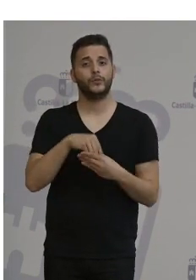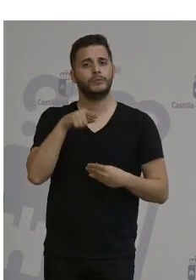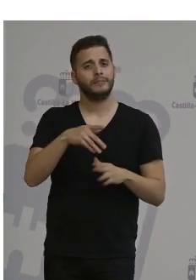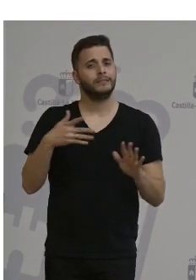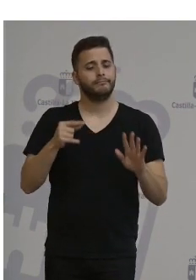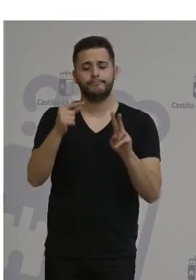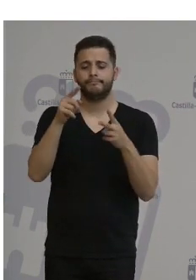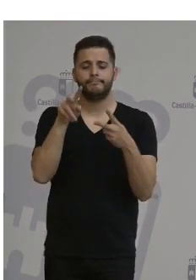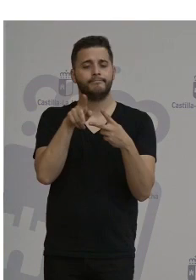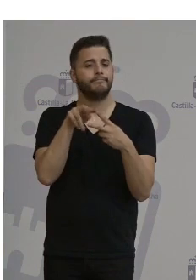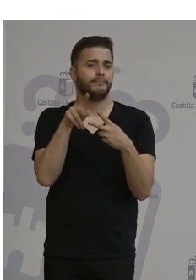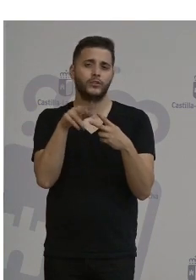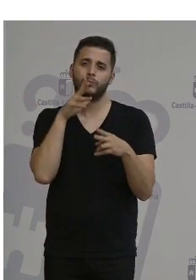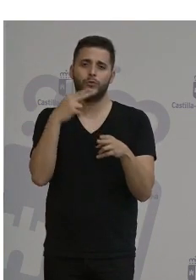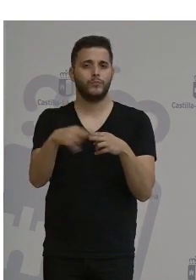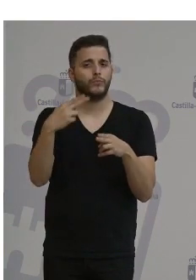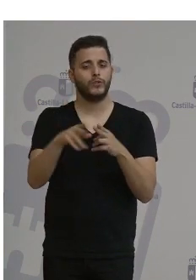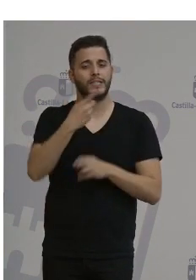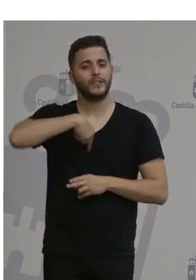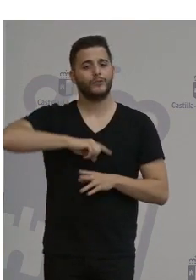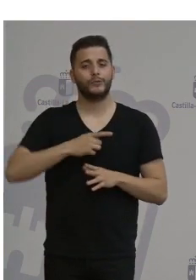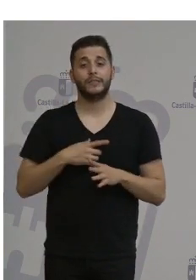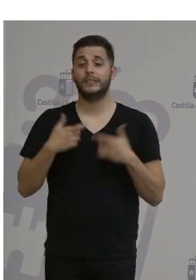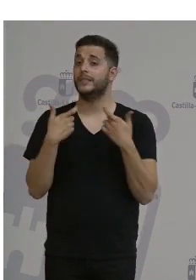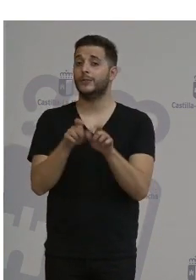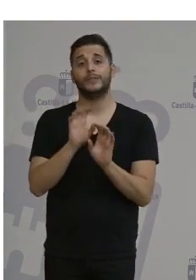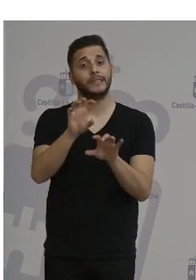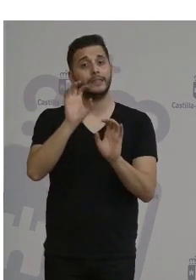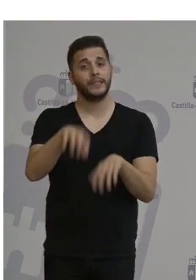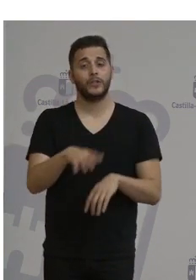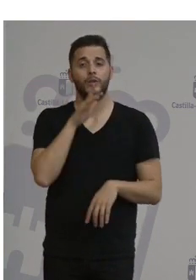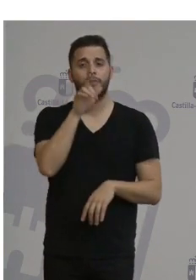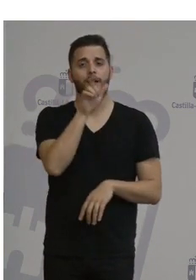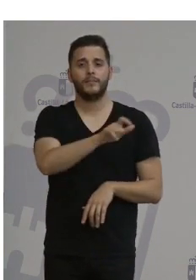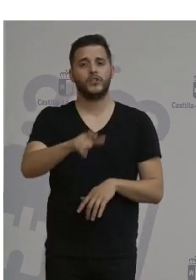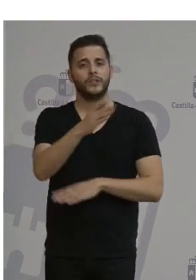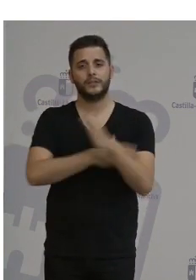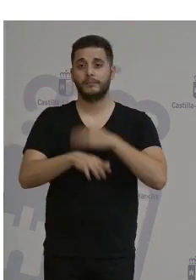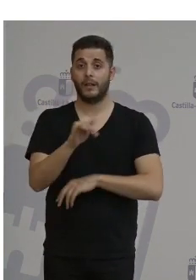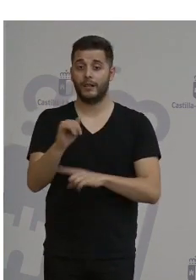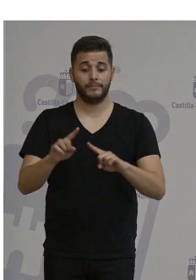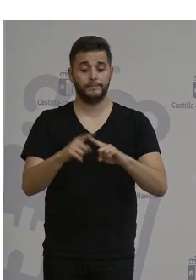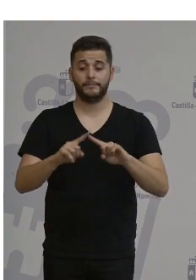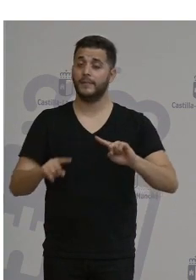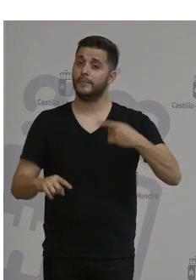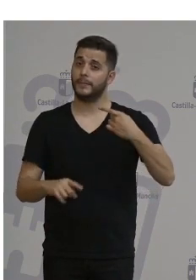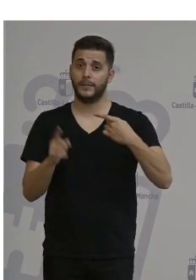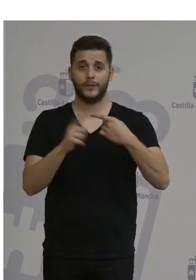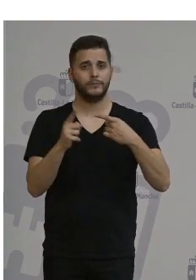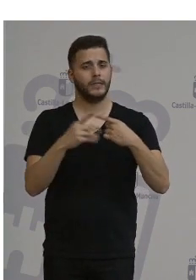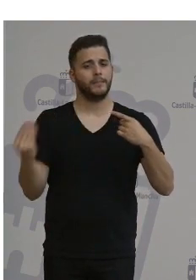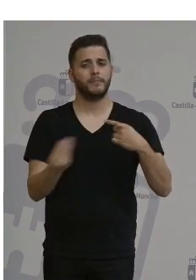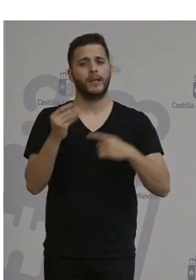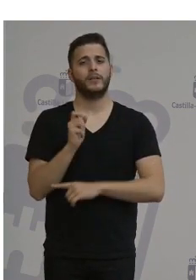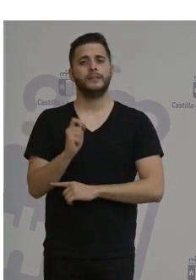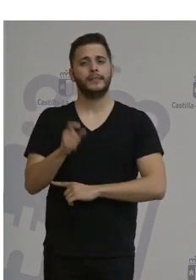elementos definitorios de nuestras políticas en la Junta de Castilla y León para las personas con discapacidad. En primer lugar, la mejora constante por estar